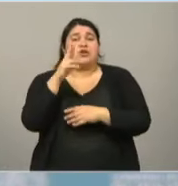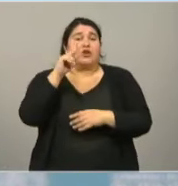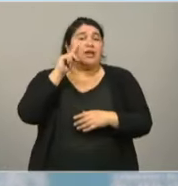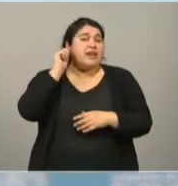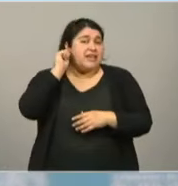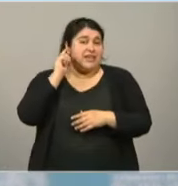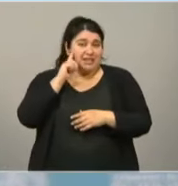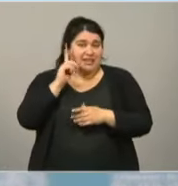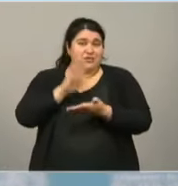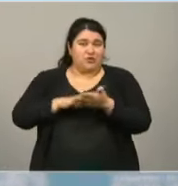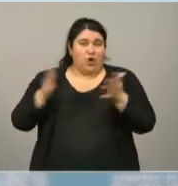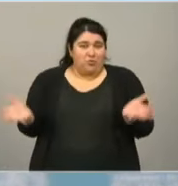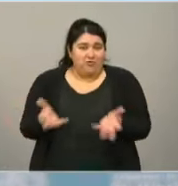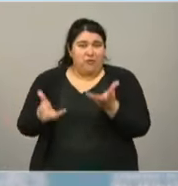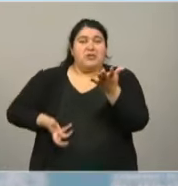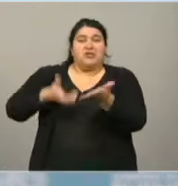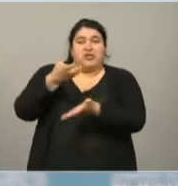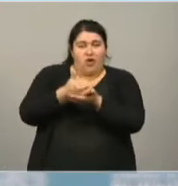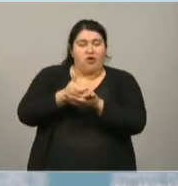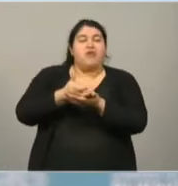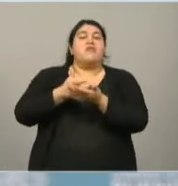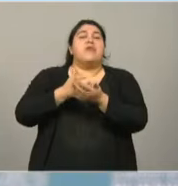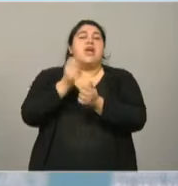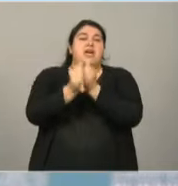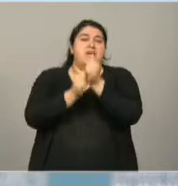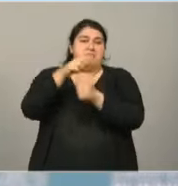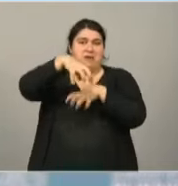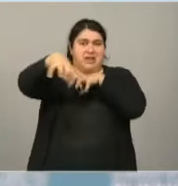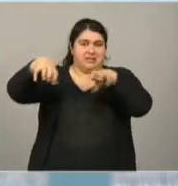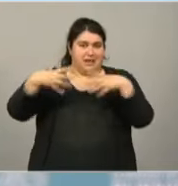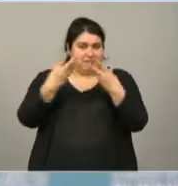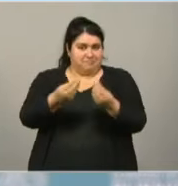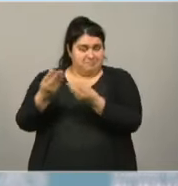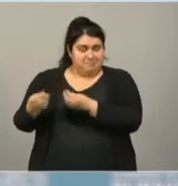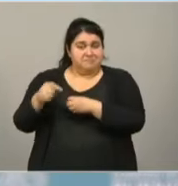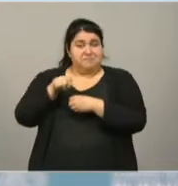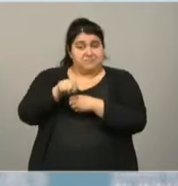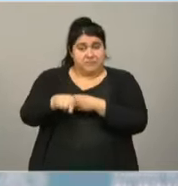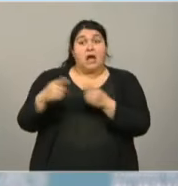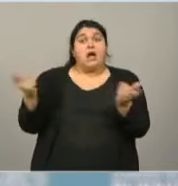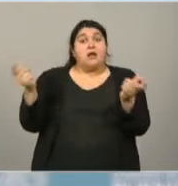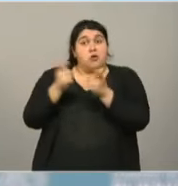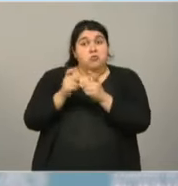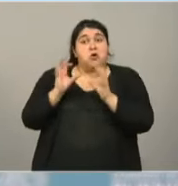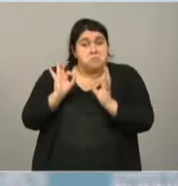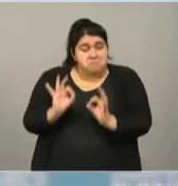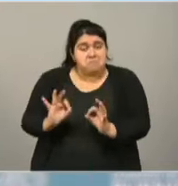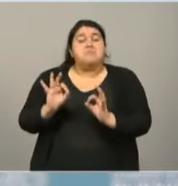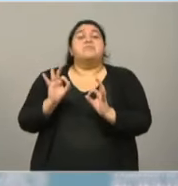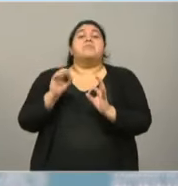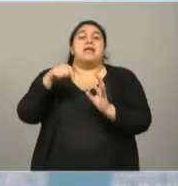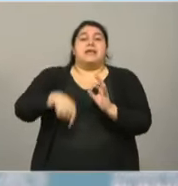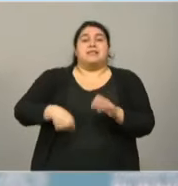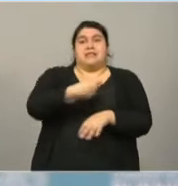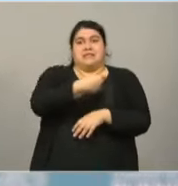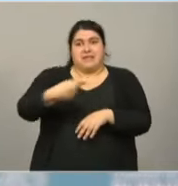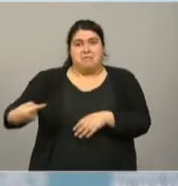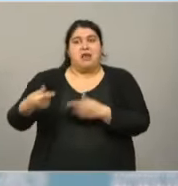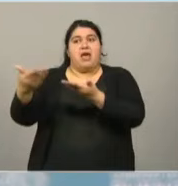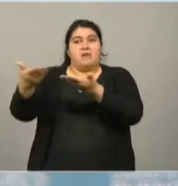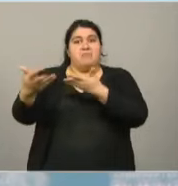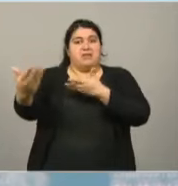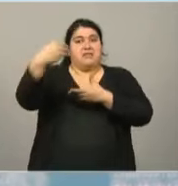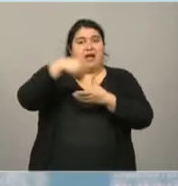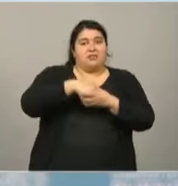fomento de las grandes inversiones y como producto de esa re unión se decidió esta semana eh invitarlos a